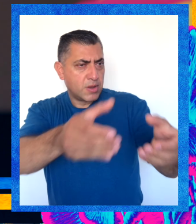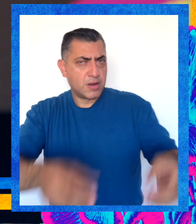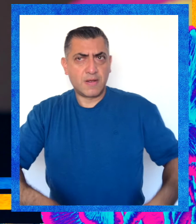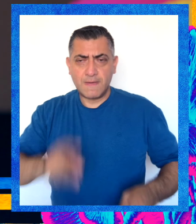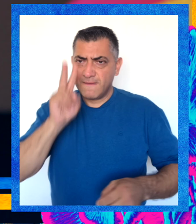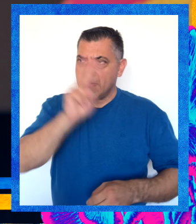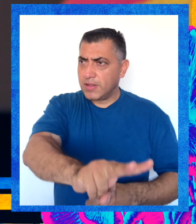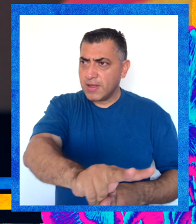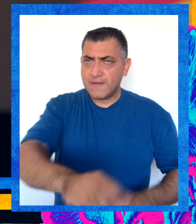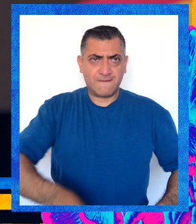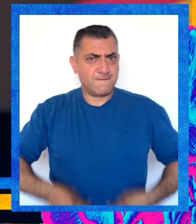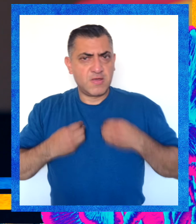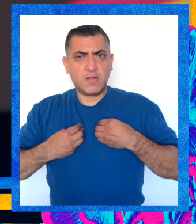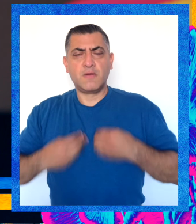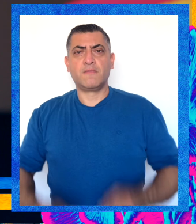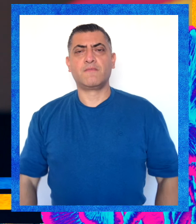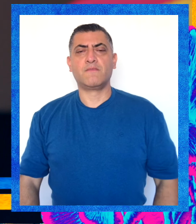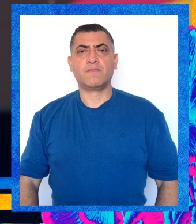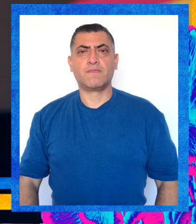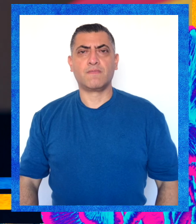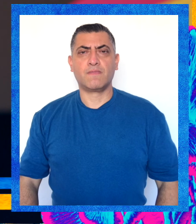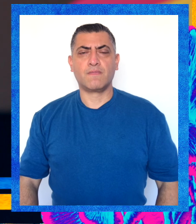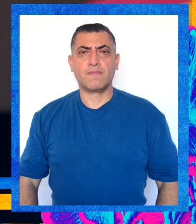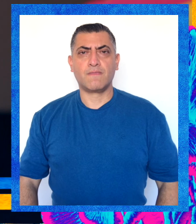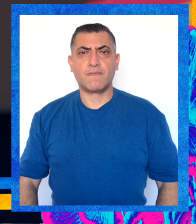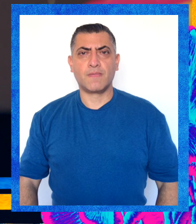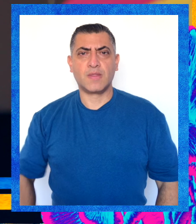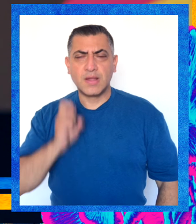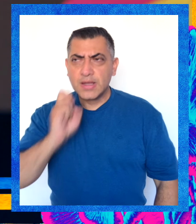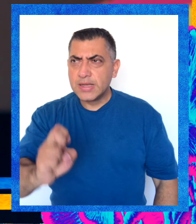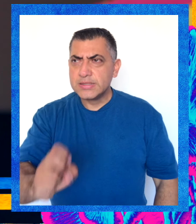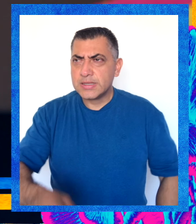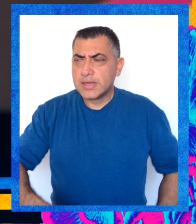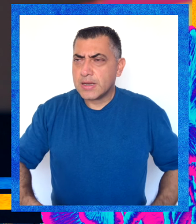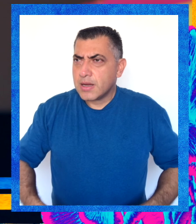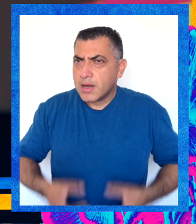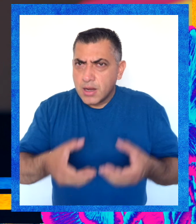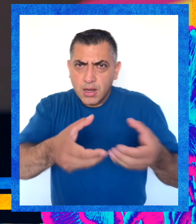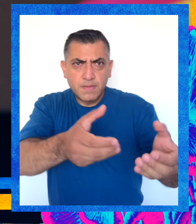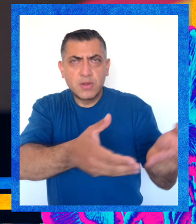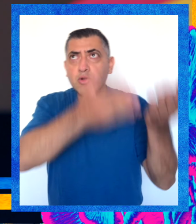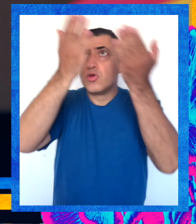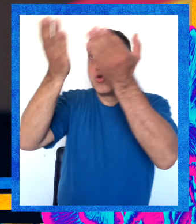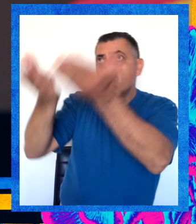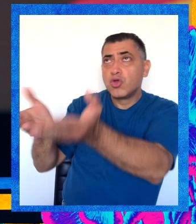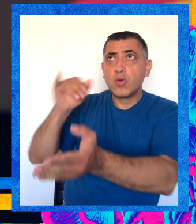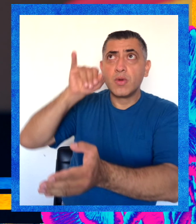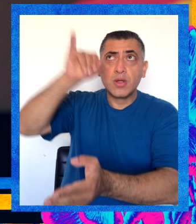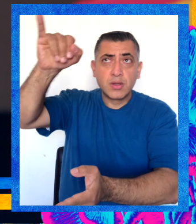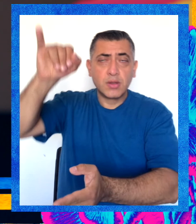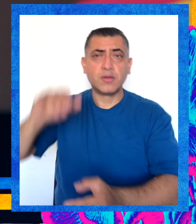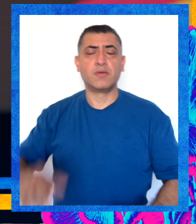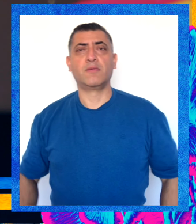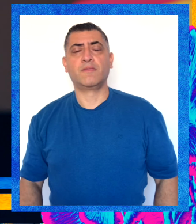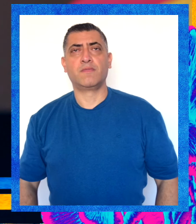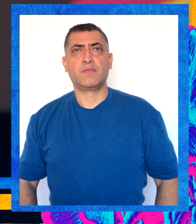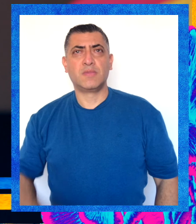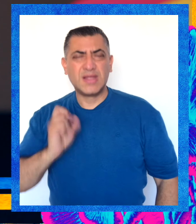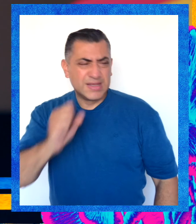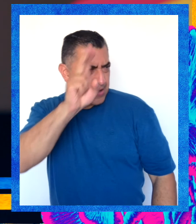la verdad y la vida ese camino que me va a llevar a ti exclusivamente